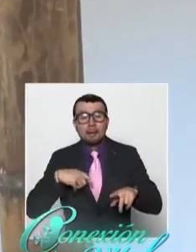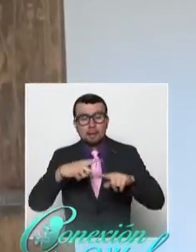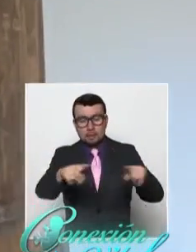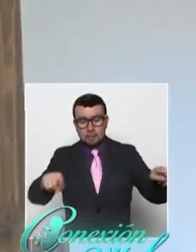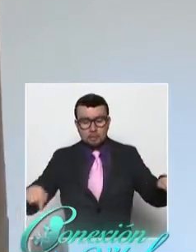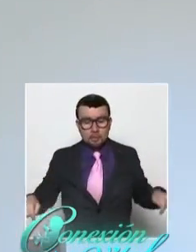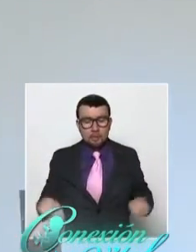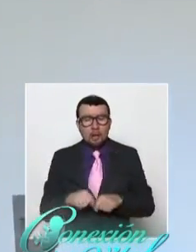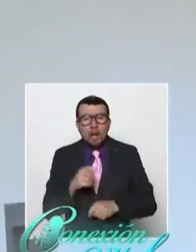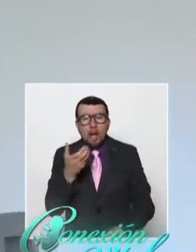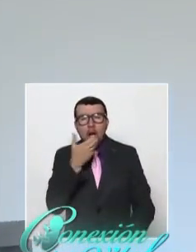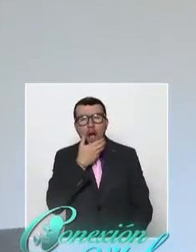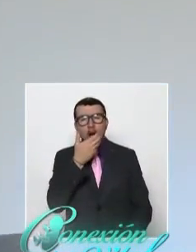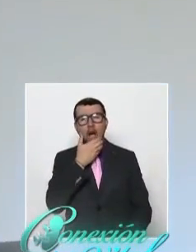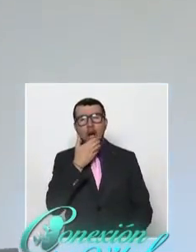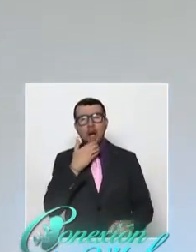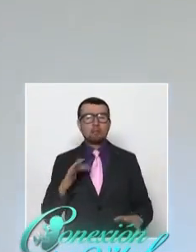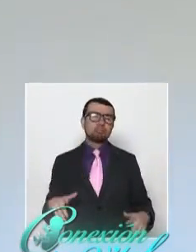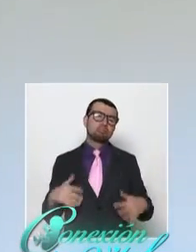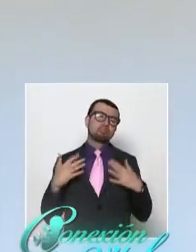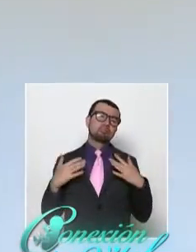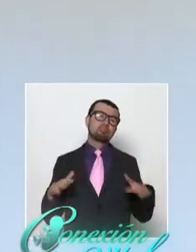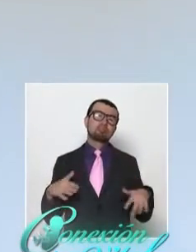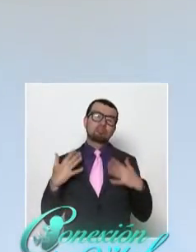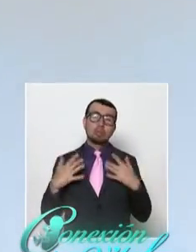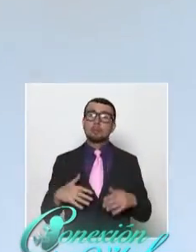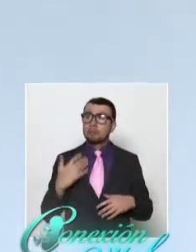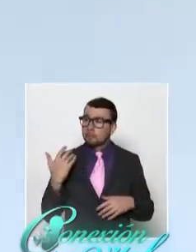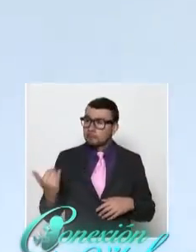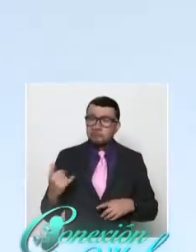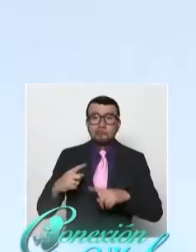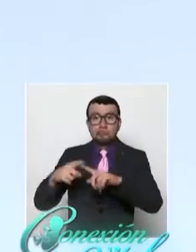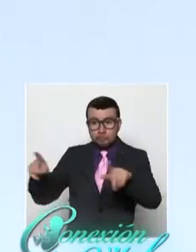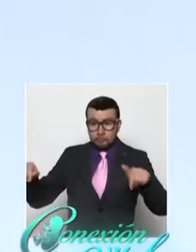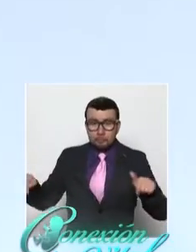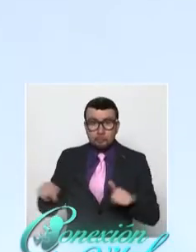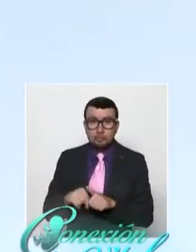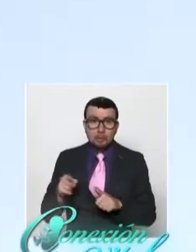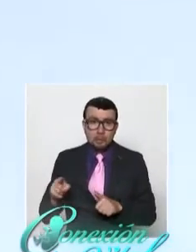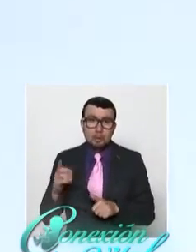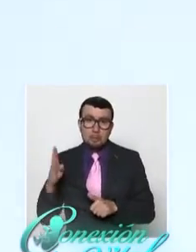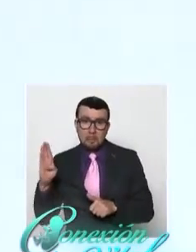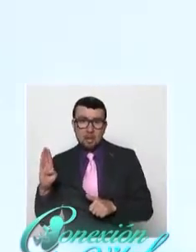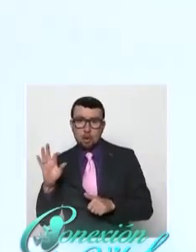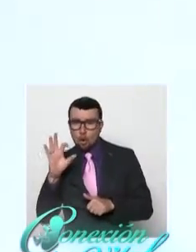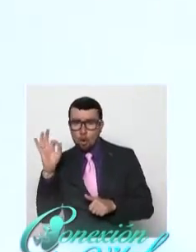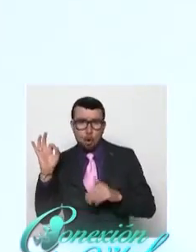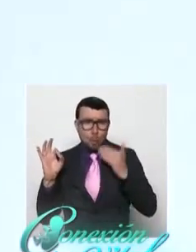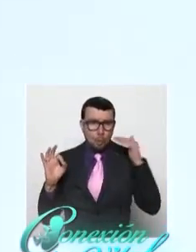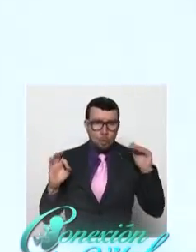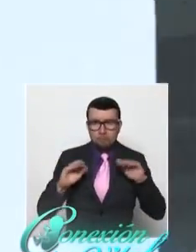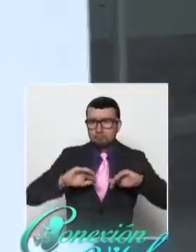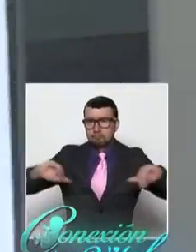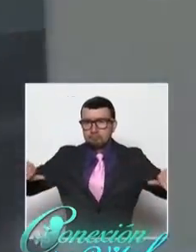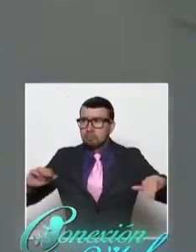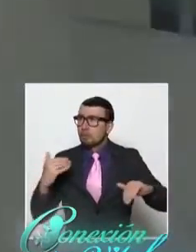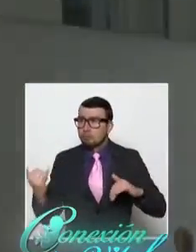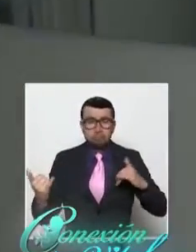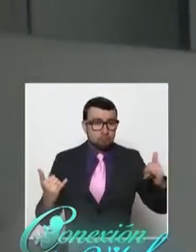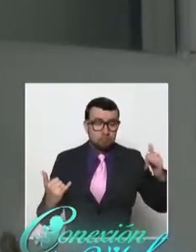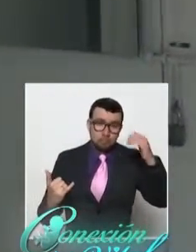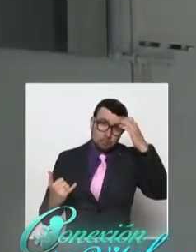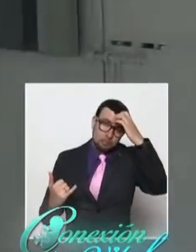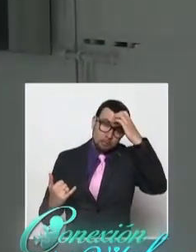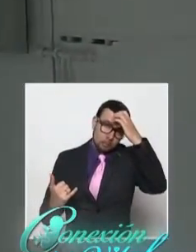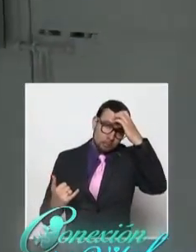turco, tenemos los baños de las áreas para hombres y mujeres y tenemos en